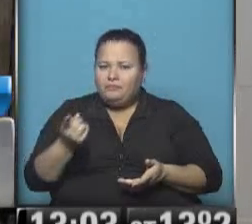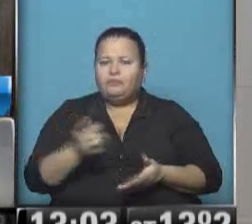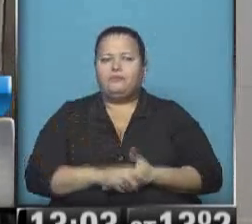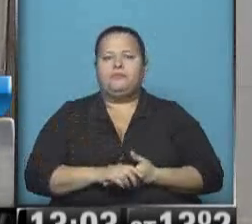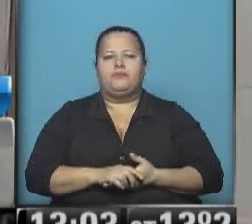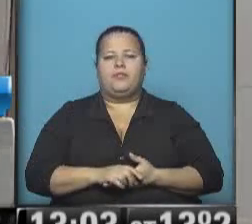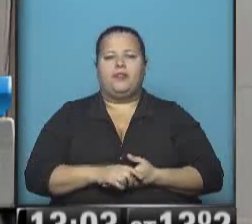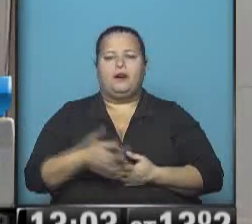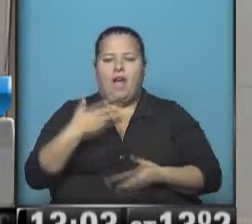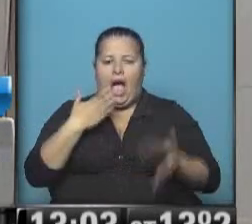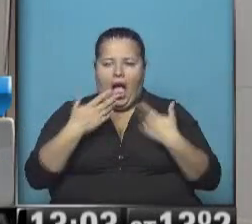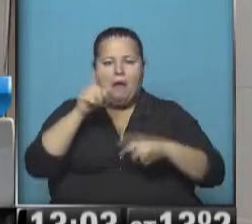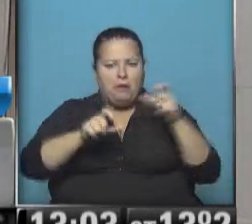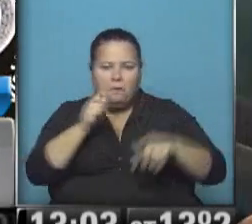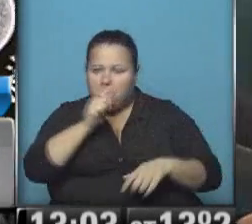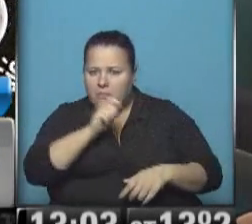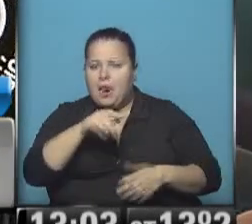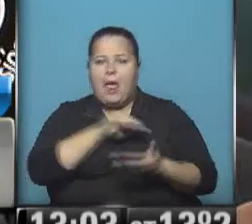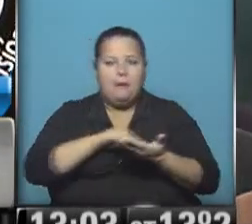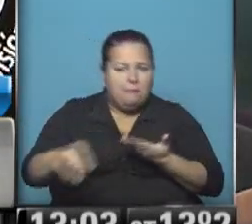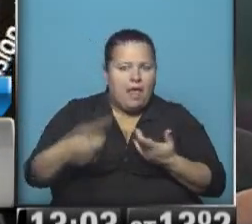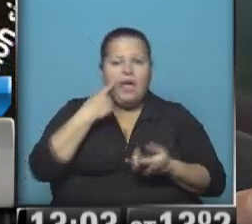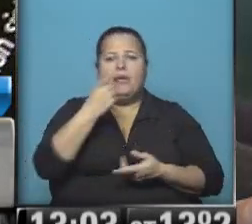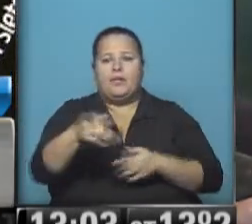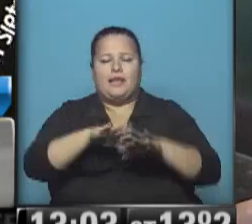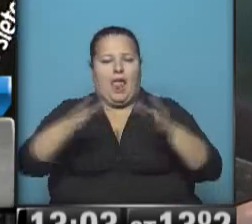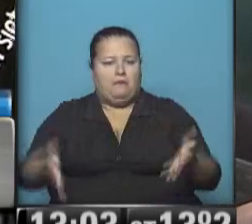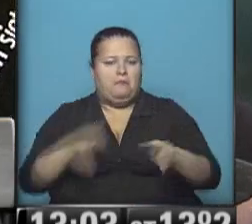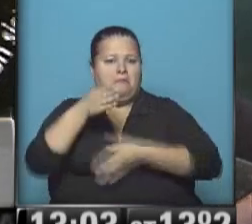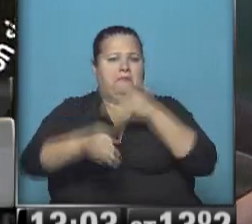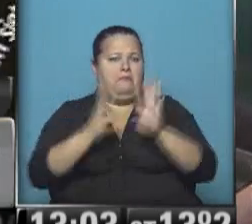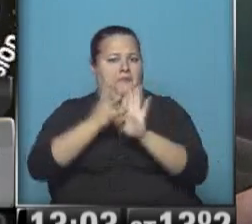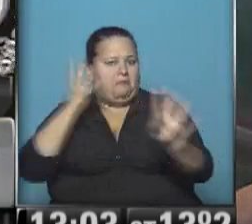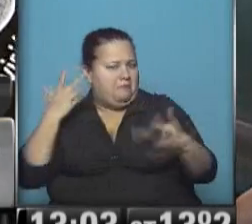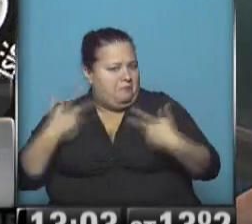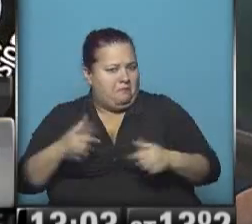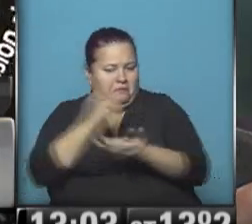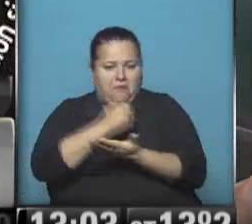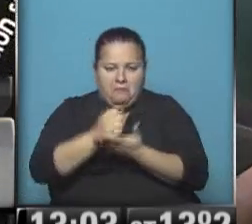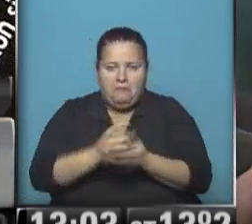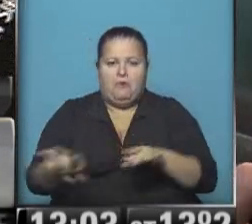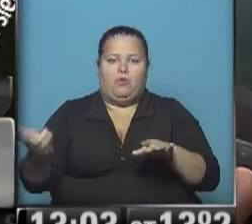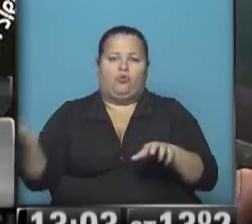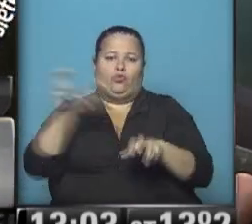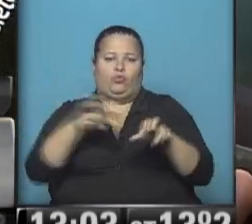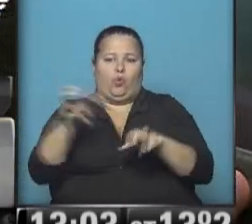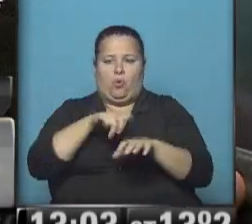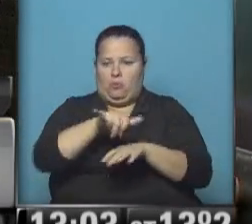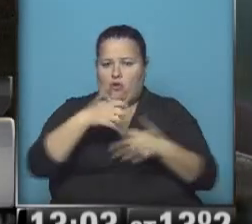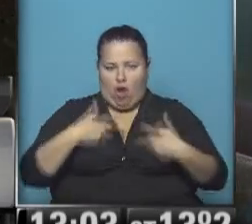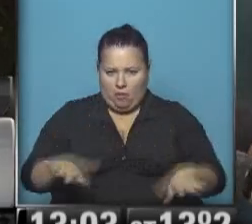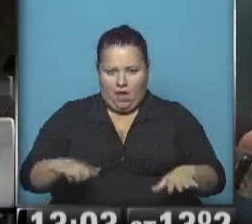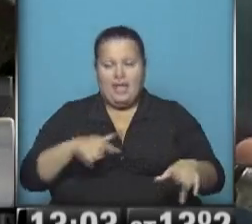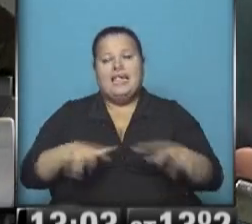y habrán hablado con los pasajeros o con los empleados habrán visto los mostradores la gente está haciendo el chiquín y embarcando normalmente